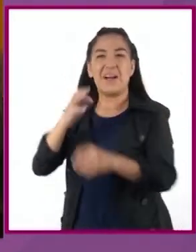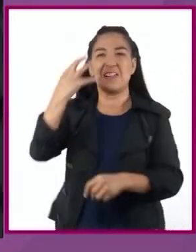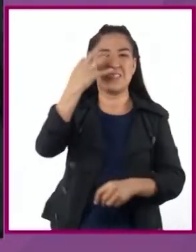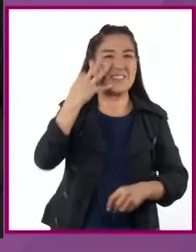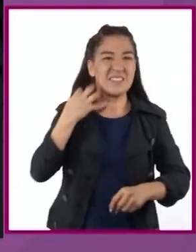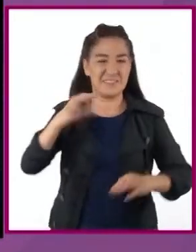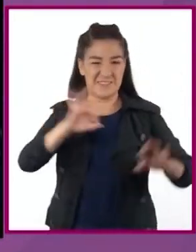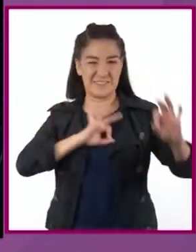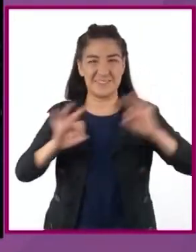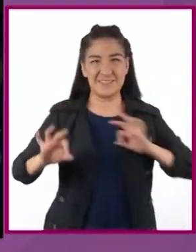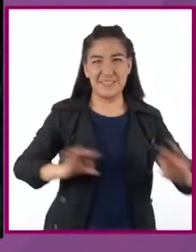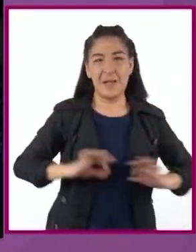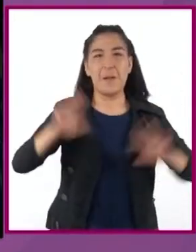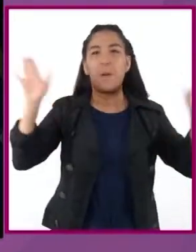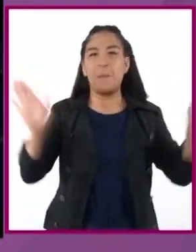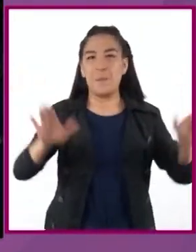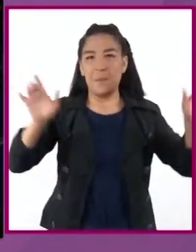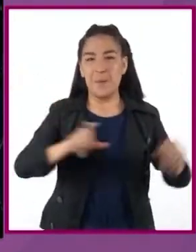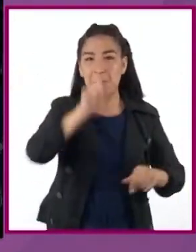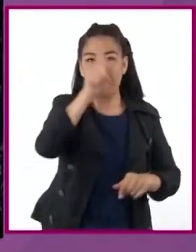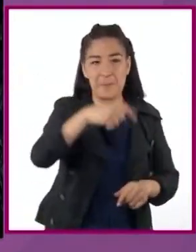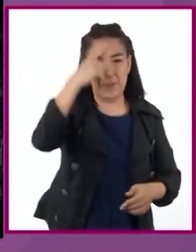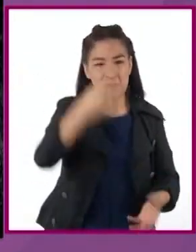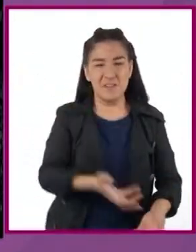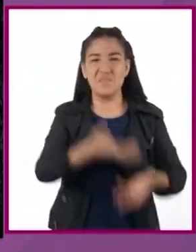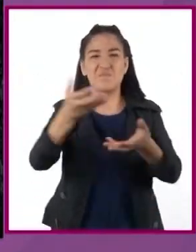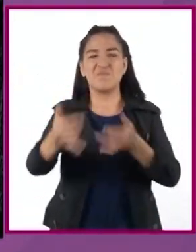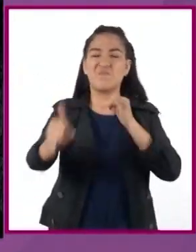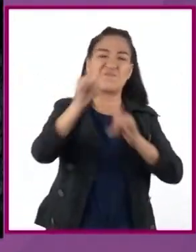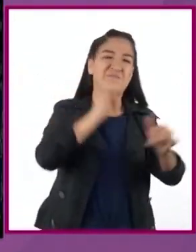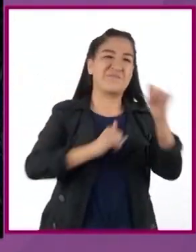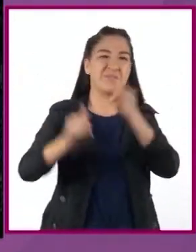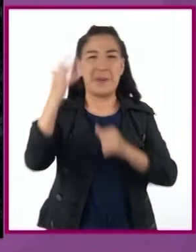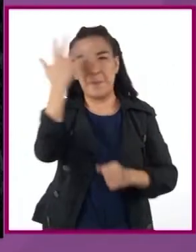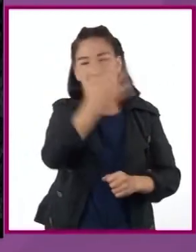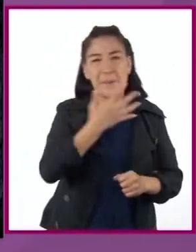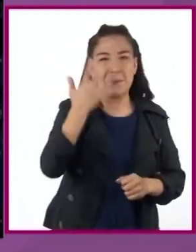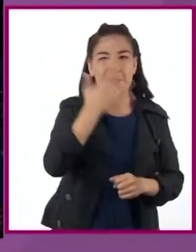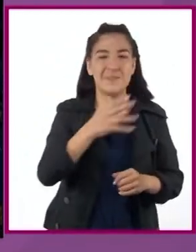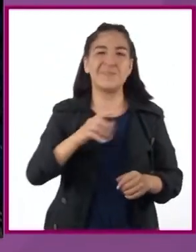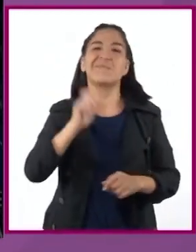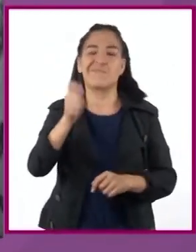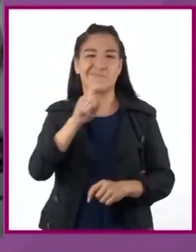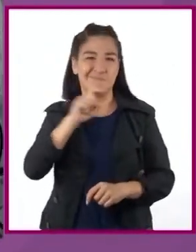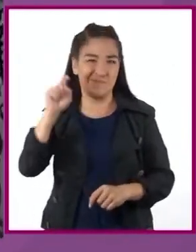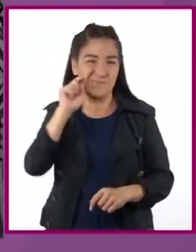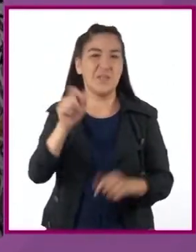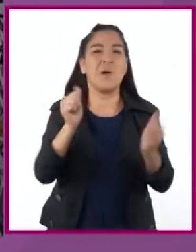no ofrecían al sol, a embriagarse y a yacer con mujeres.